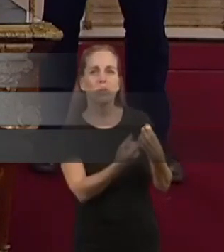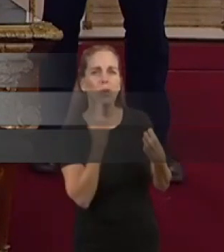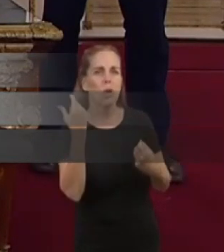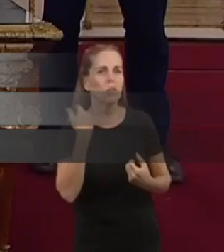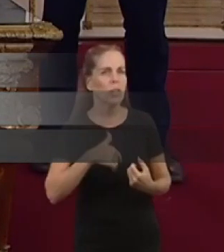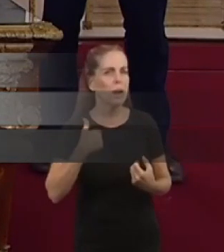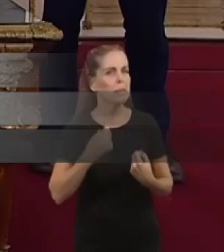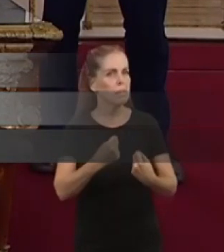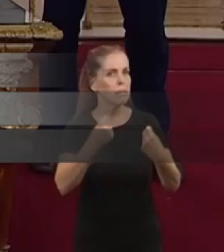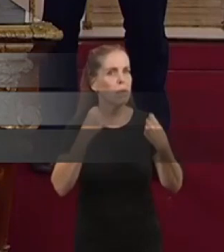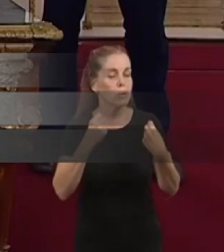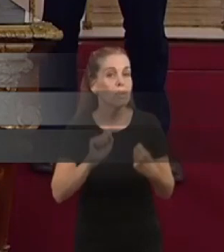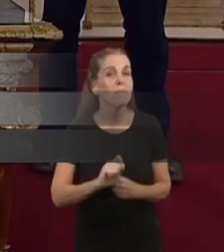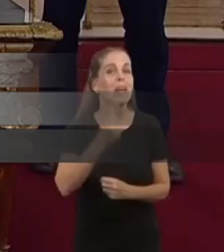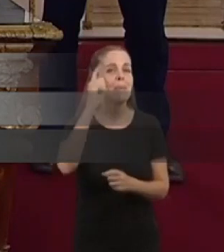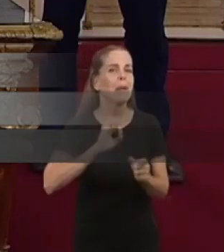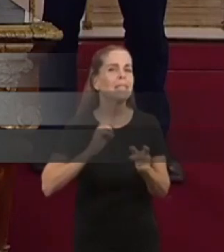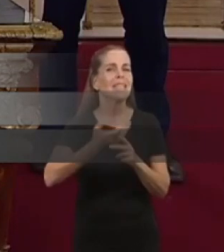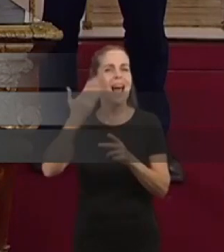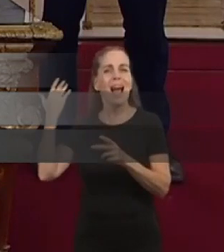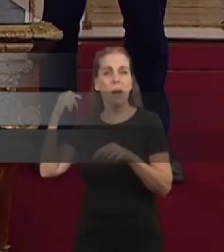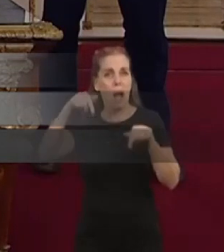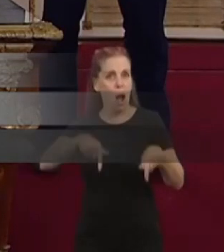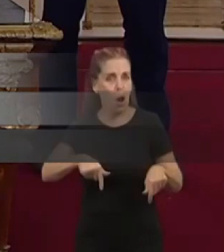internacionales, hemos terminado con la emisión monetaria,